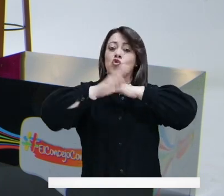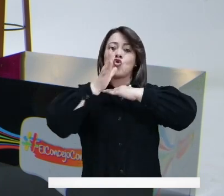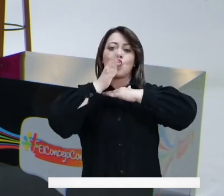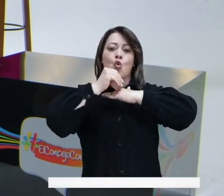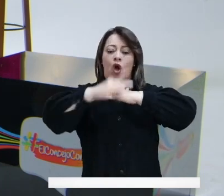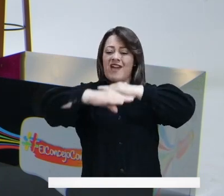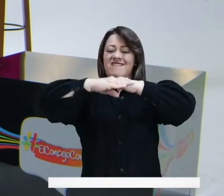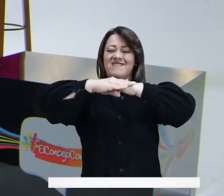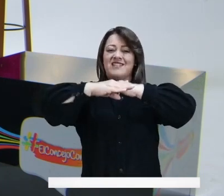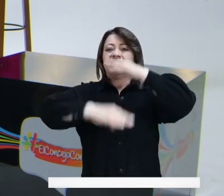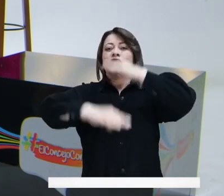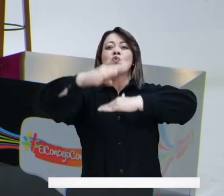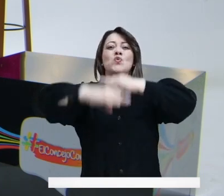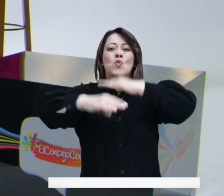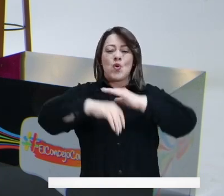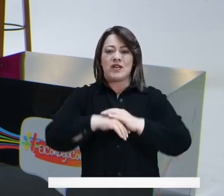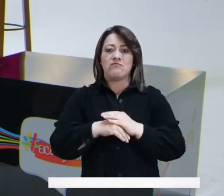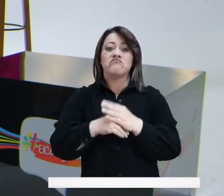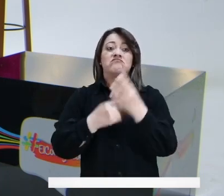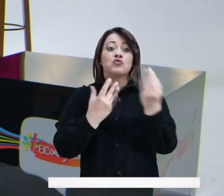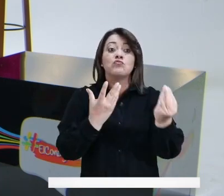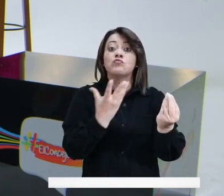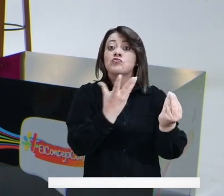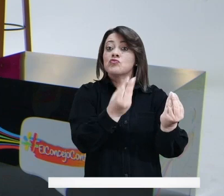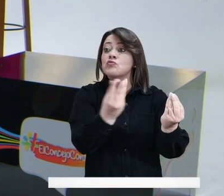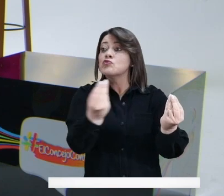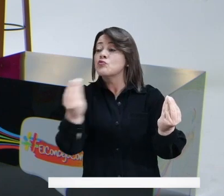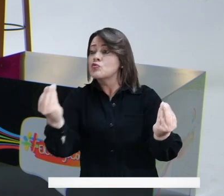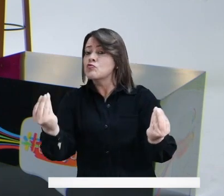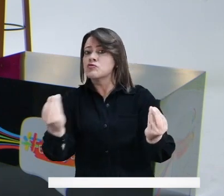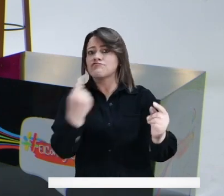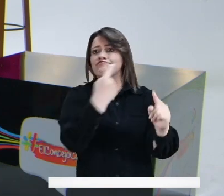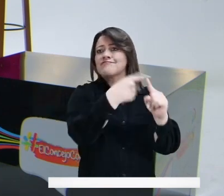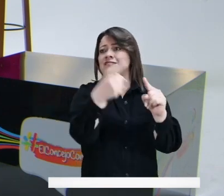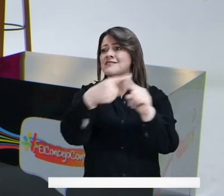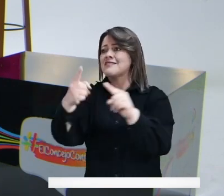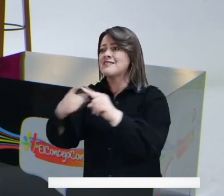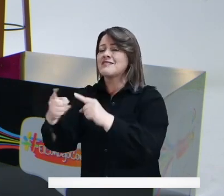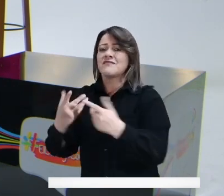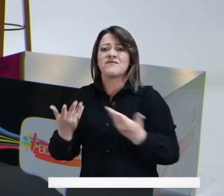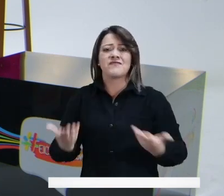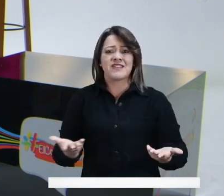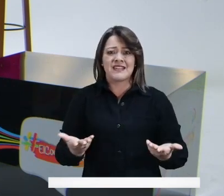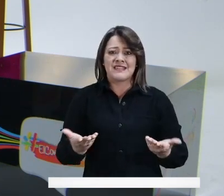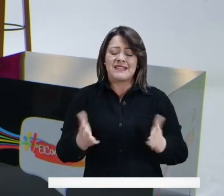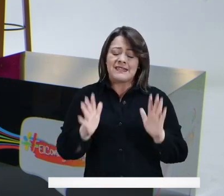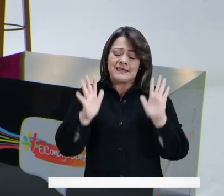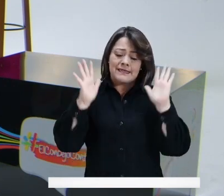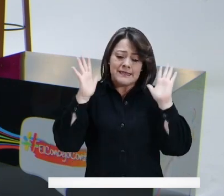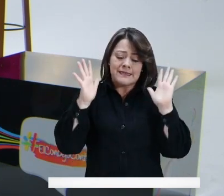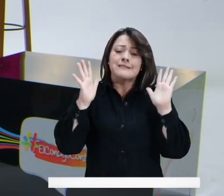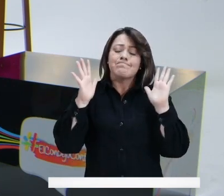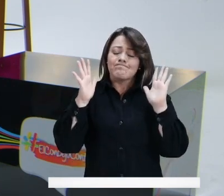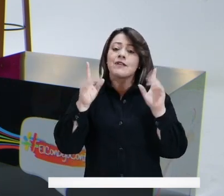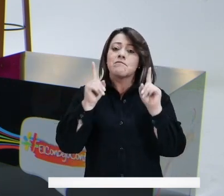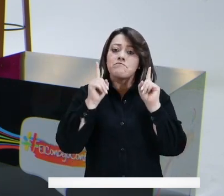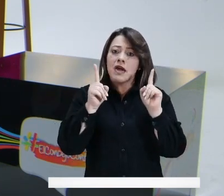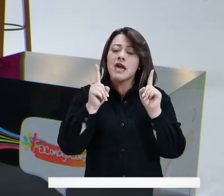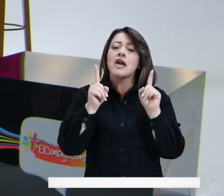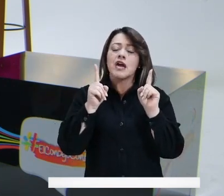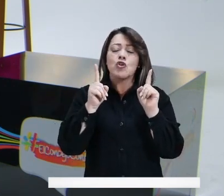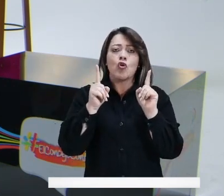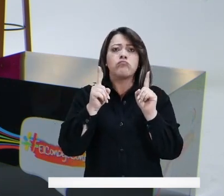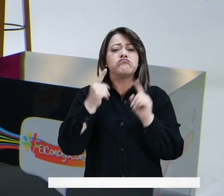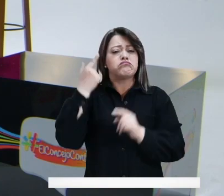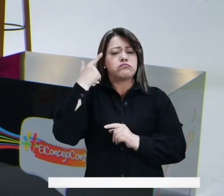existente entre una población y otra, pues hacen que... Pero evidentemente tenemos